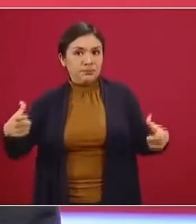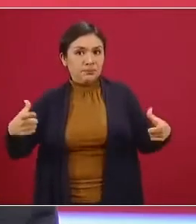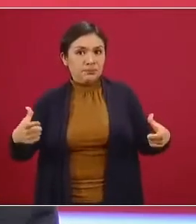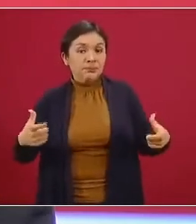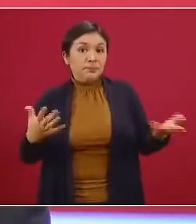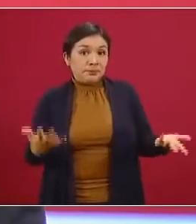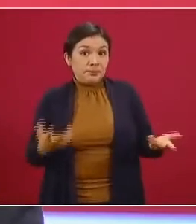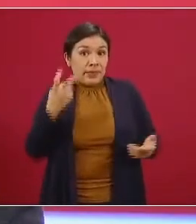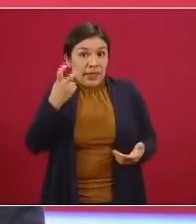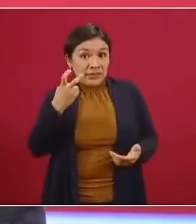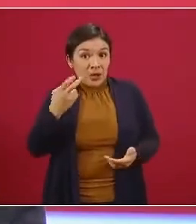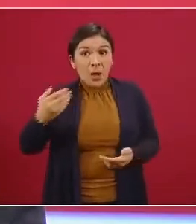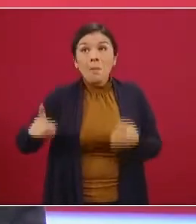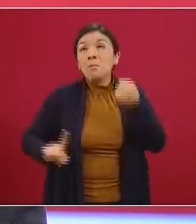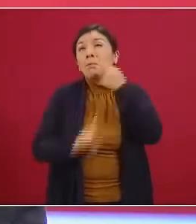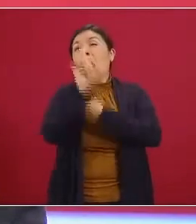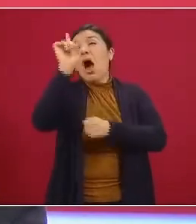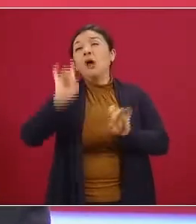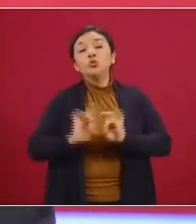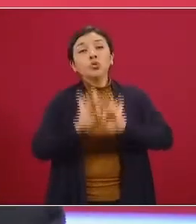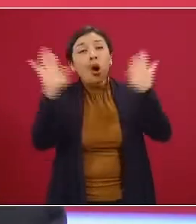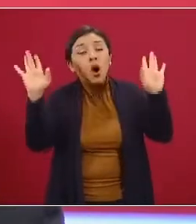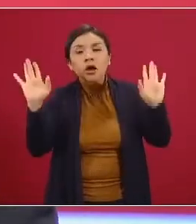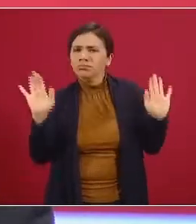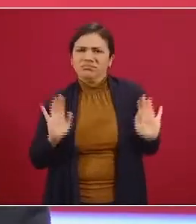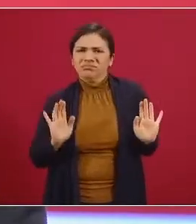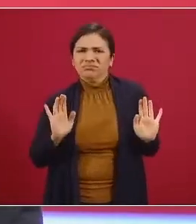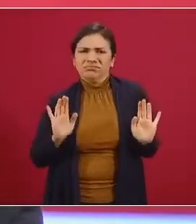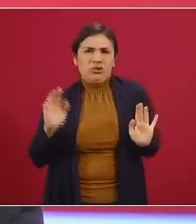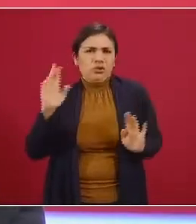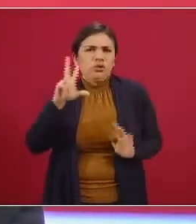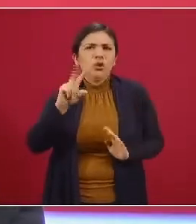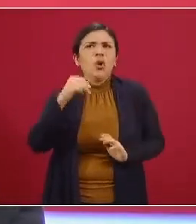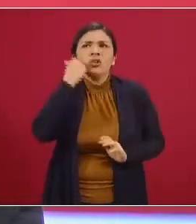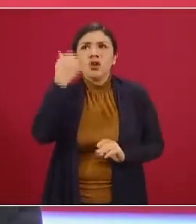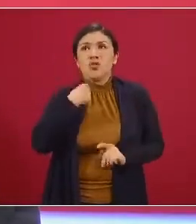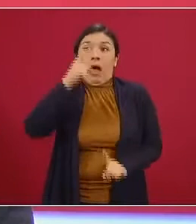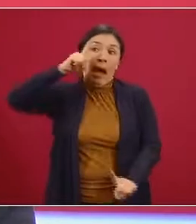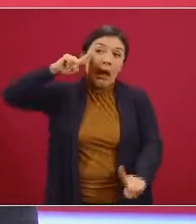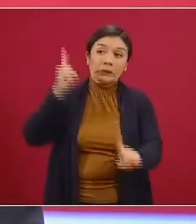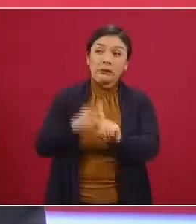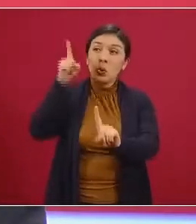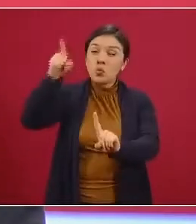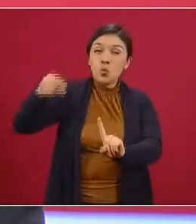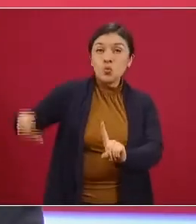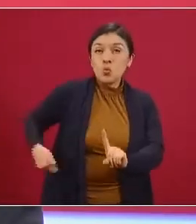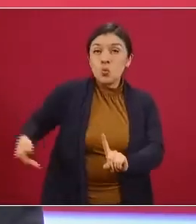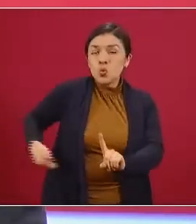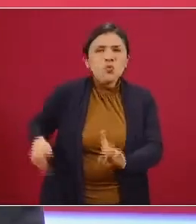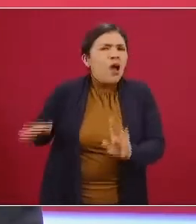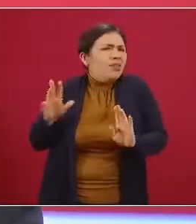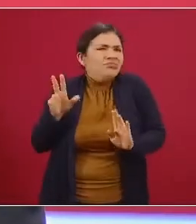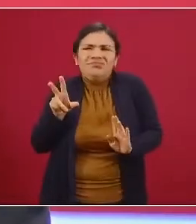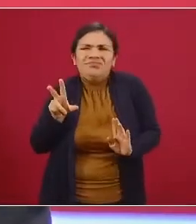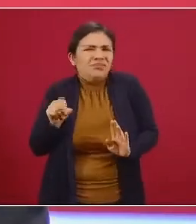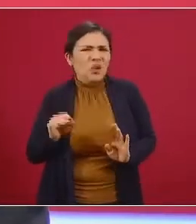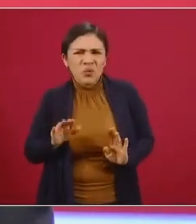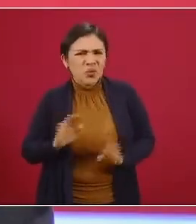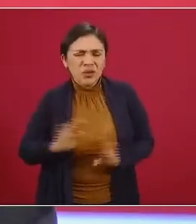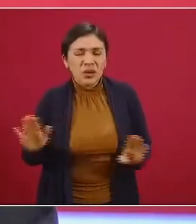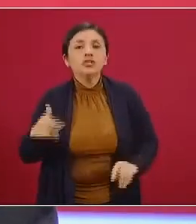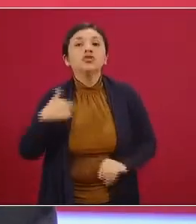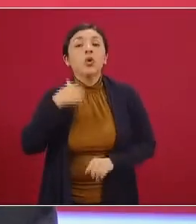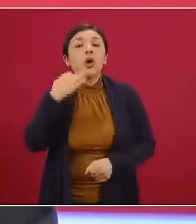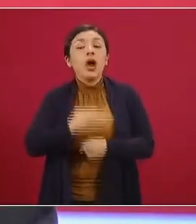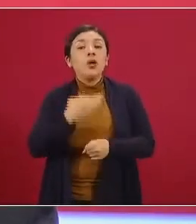Y esto no es un accidente. Y ojo, no pretendemos culpar al doctor Guillermo Soberón Acevedo de esto. Lo que